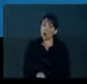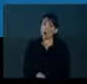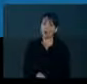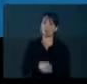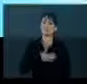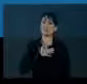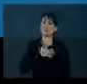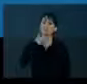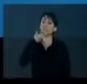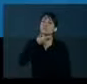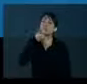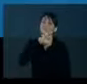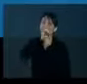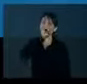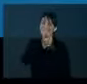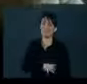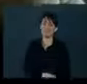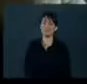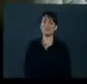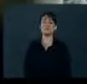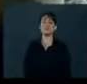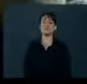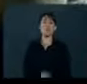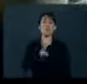2025. Hoy les quiero hablar de Chile.